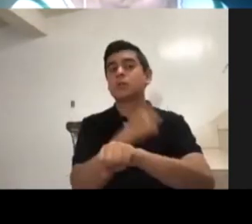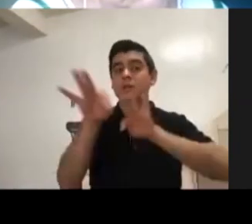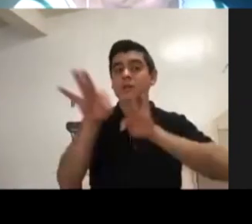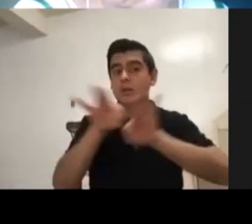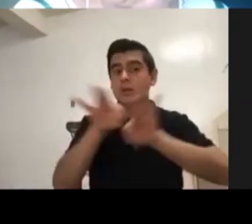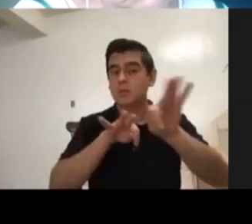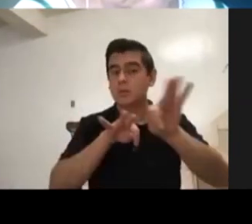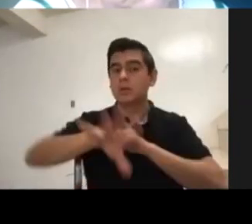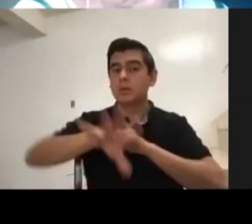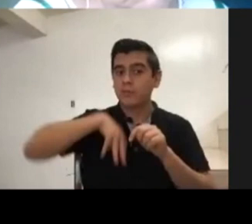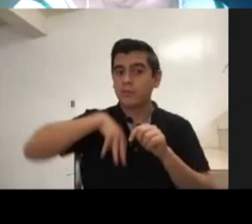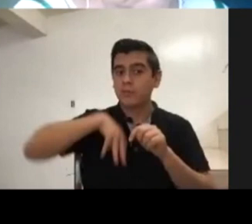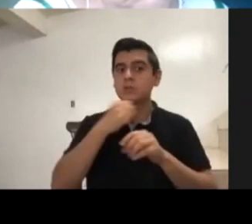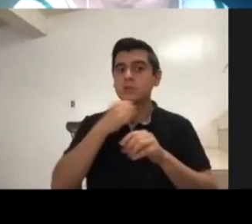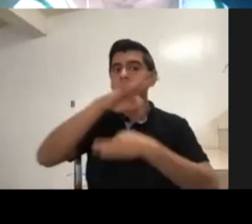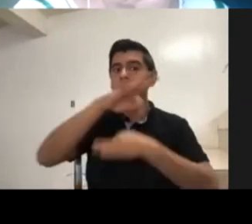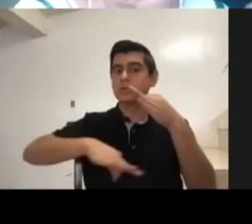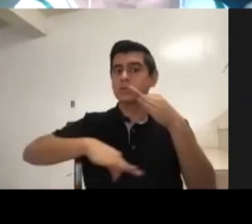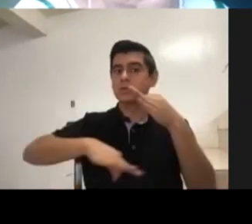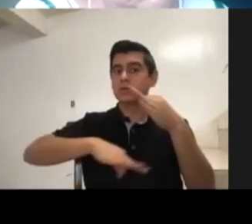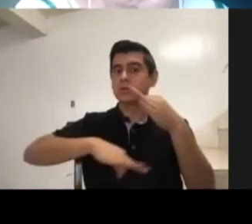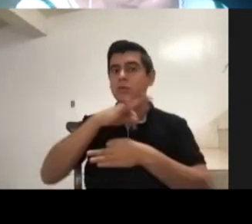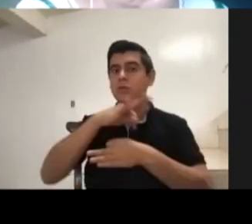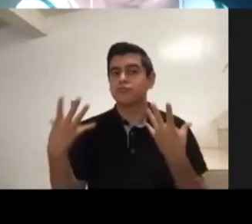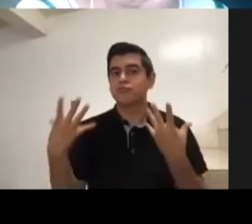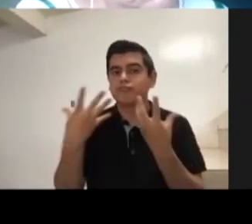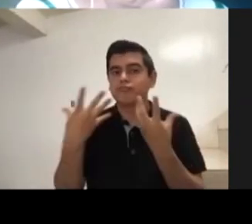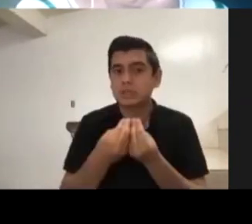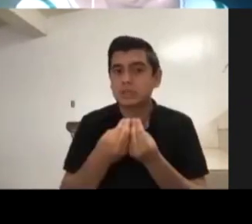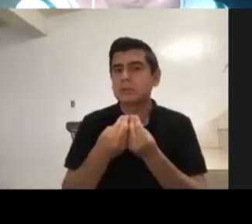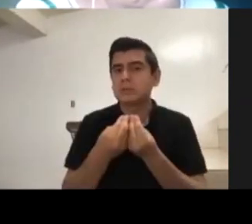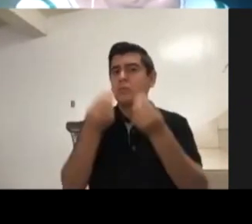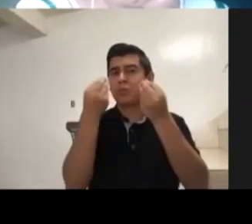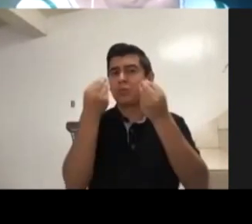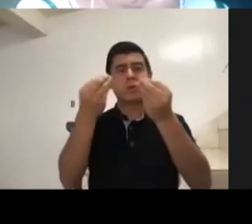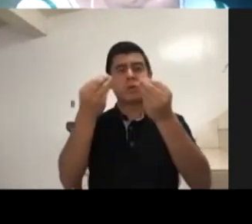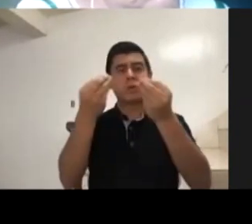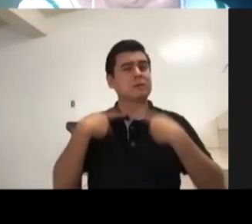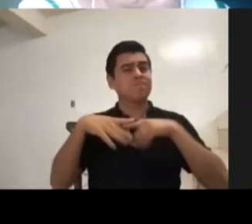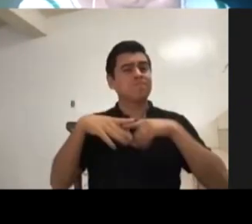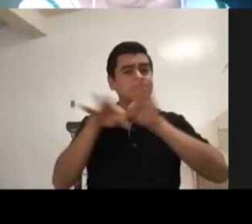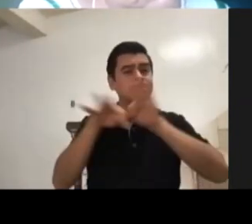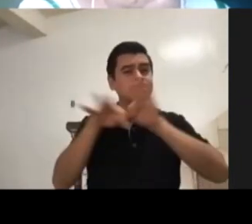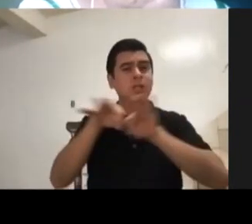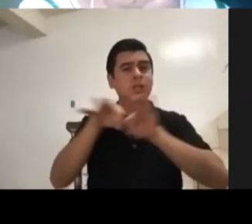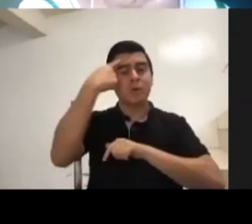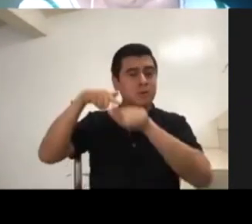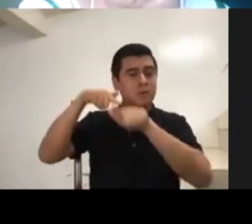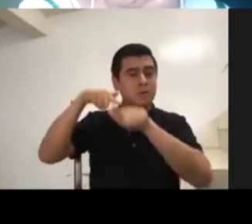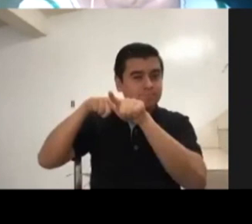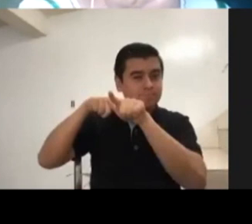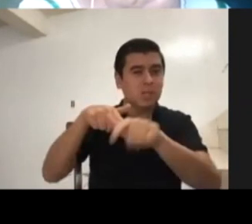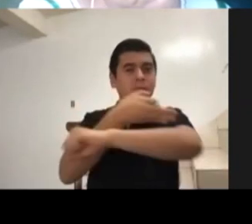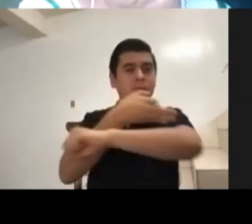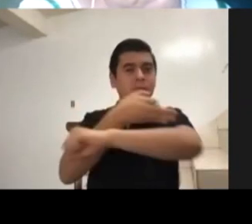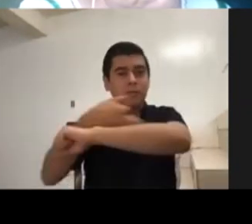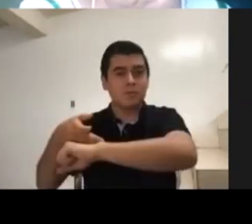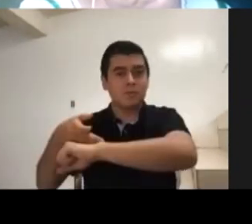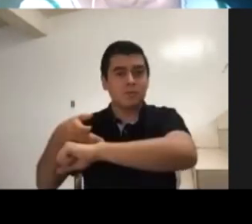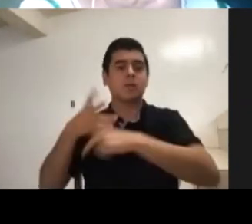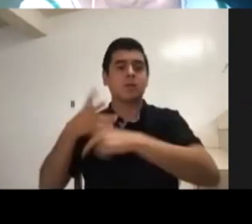pues de cientos, de miles y miles de familias, de personas con discapacidad, de